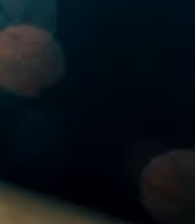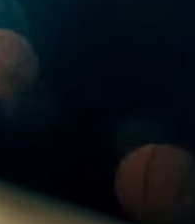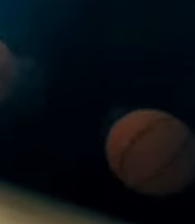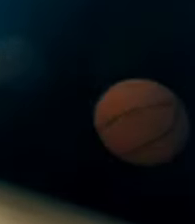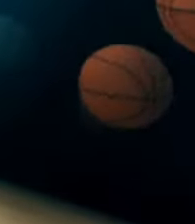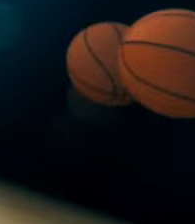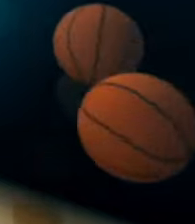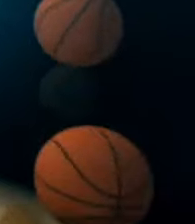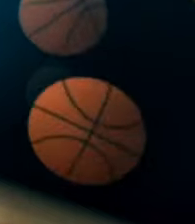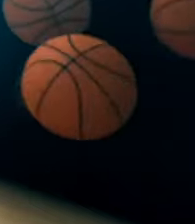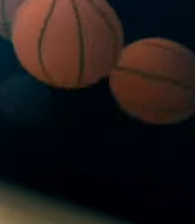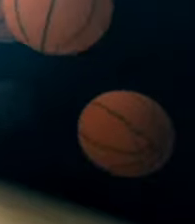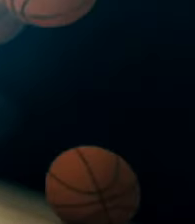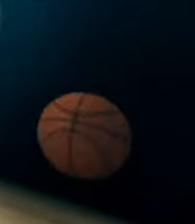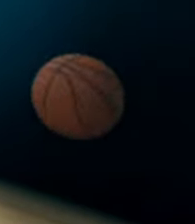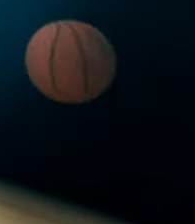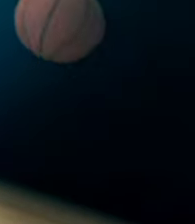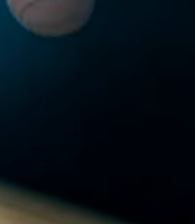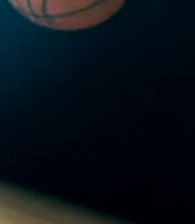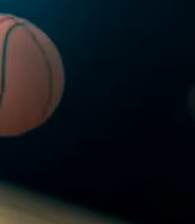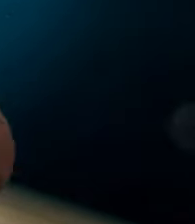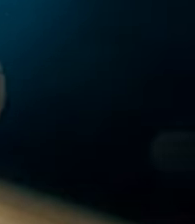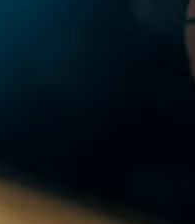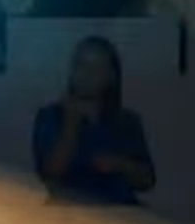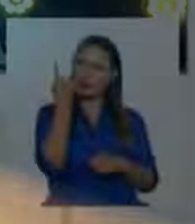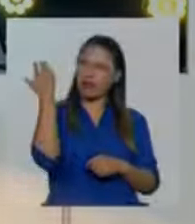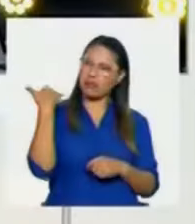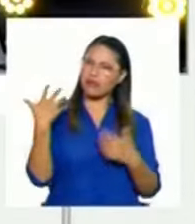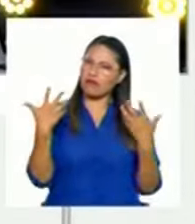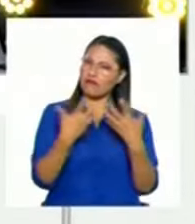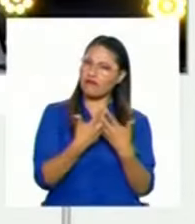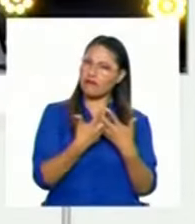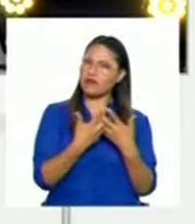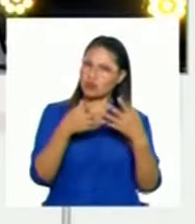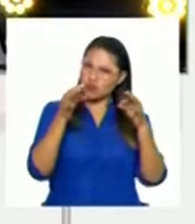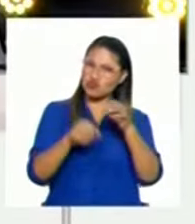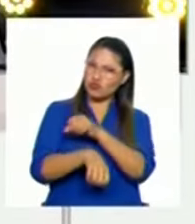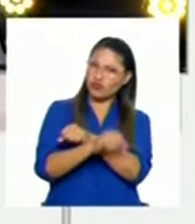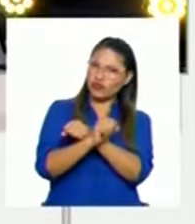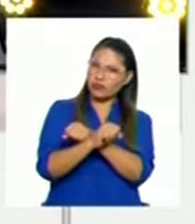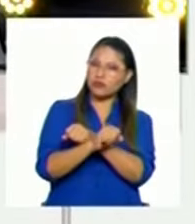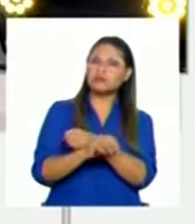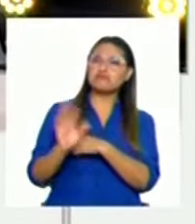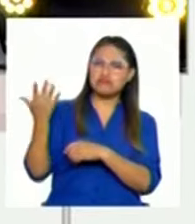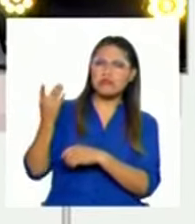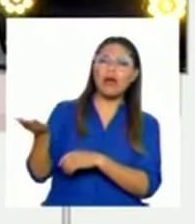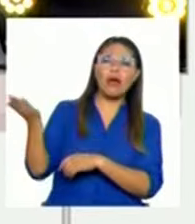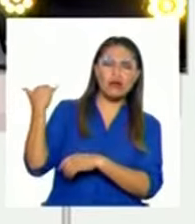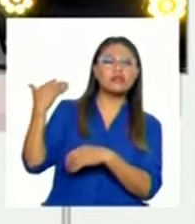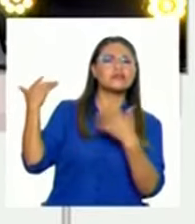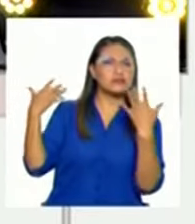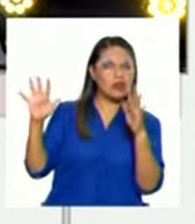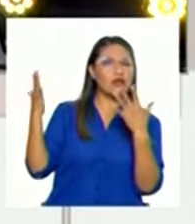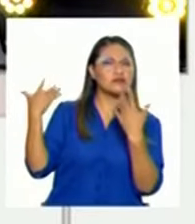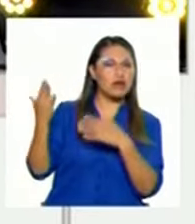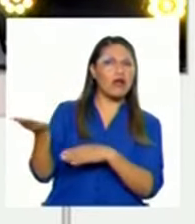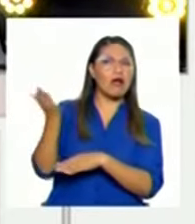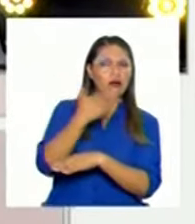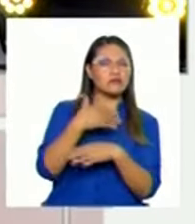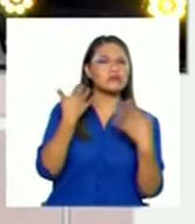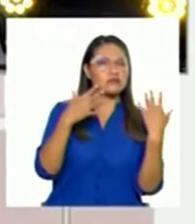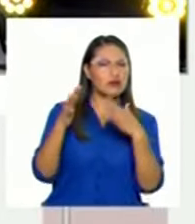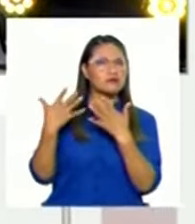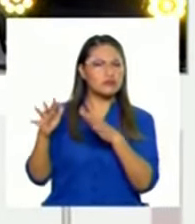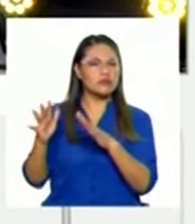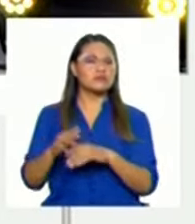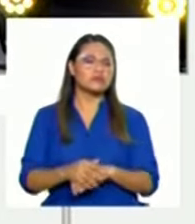antes. Hay que correr. Primera vez que coincide. No sé si primera vez, pero no era normal. En los últimos años se ha dado esta situación. Claro, es